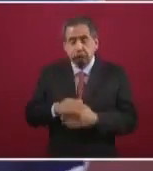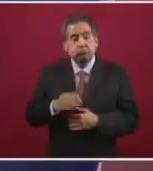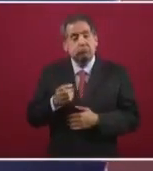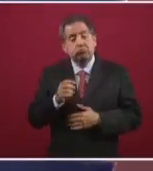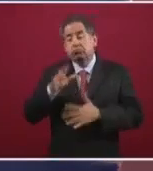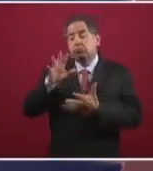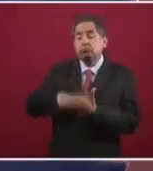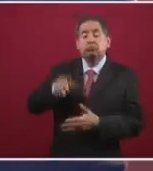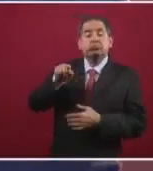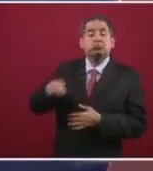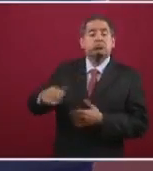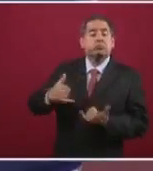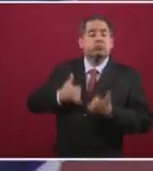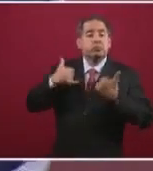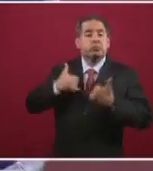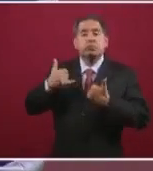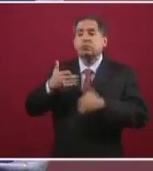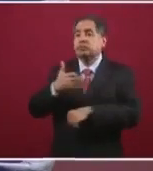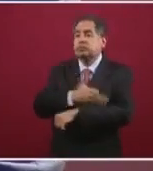familias